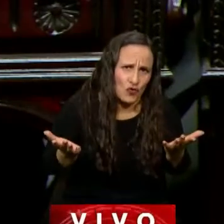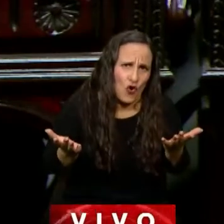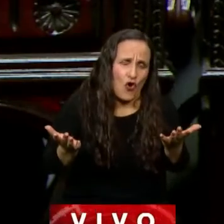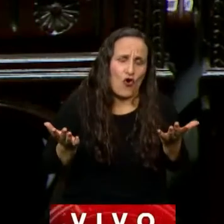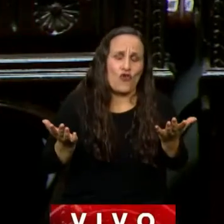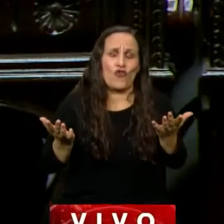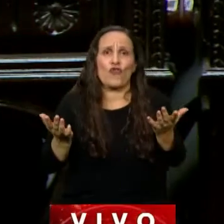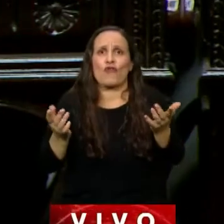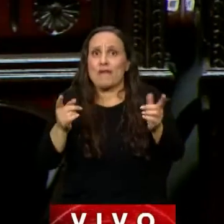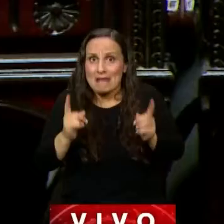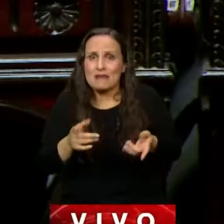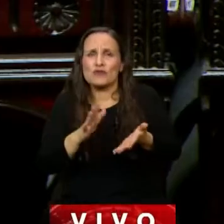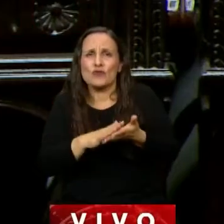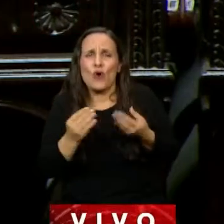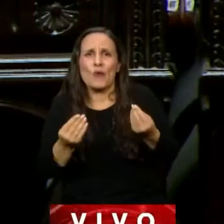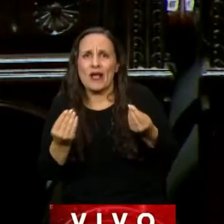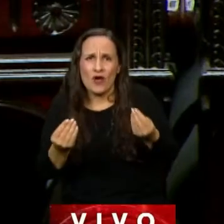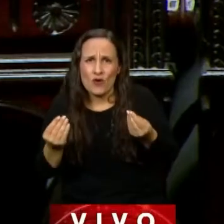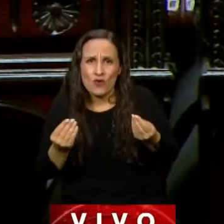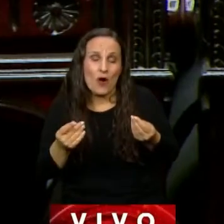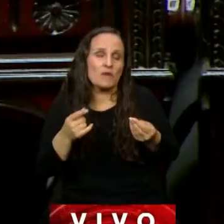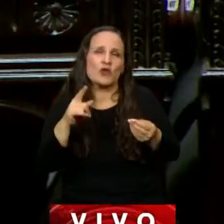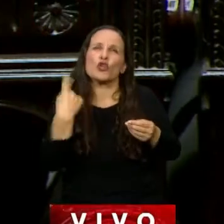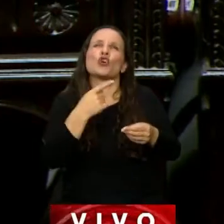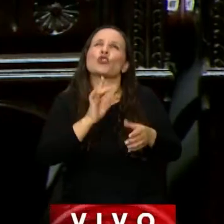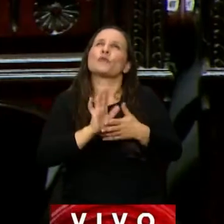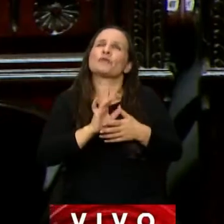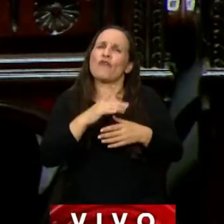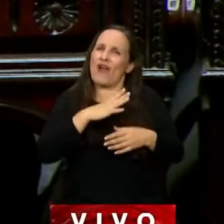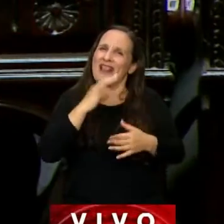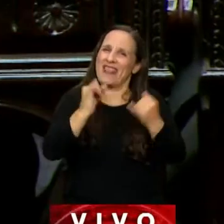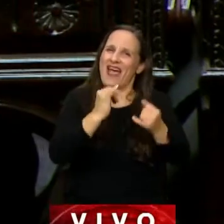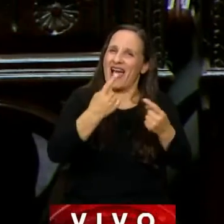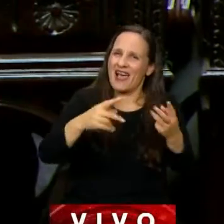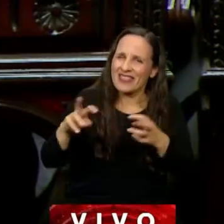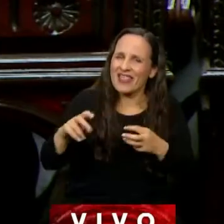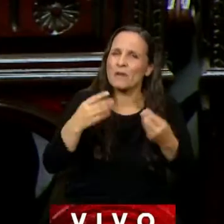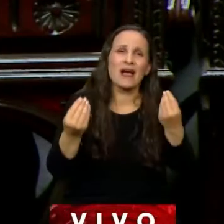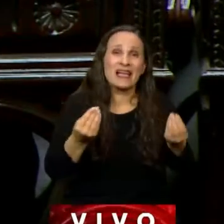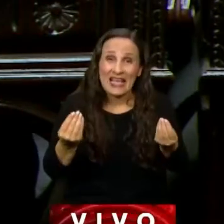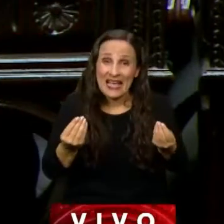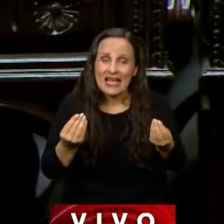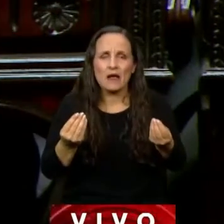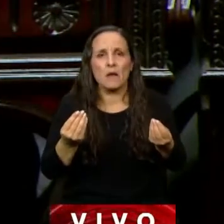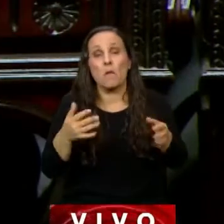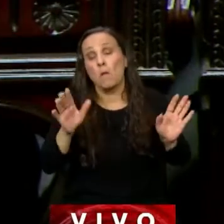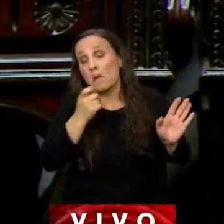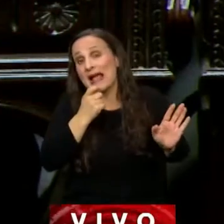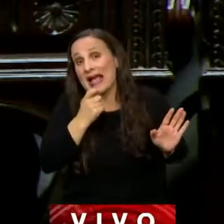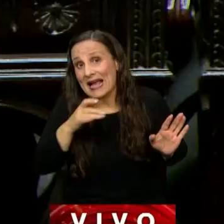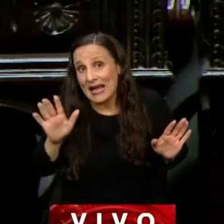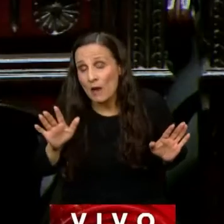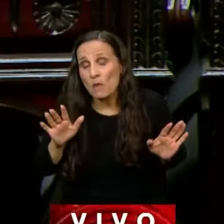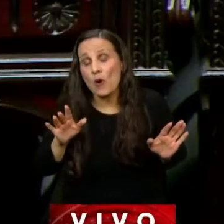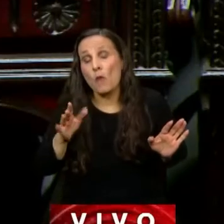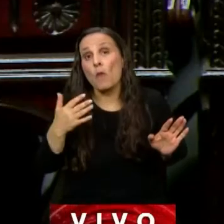los pronósticos de desaceleración a lo que nos estamos haciendo referencia, que hablan, por ejemplo, que